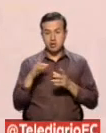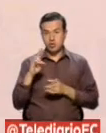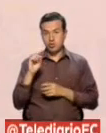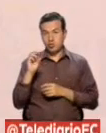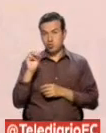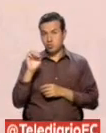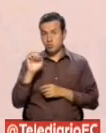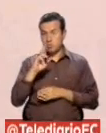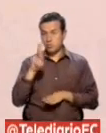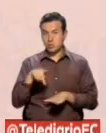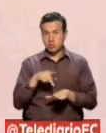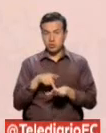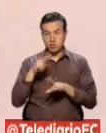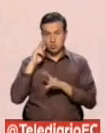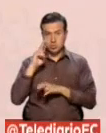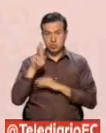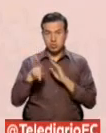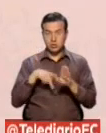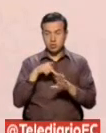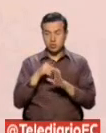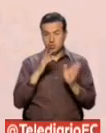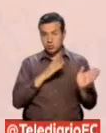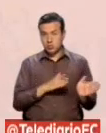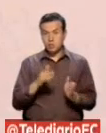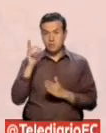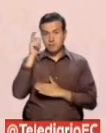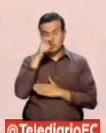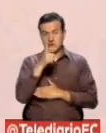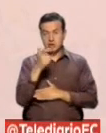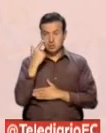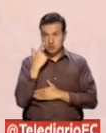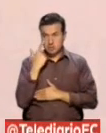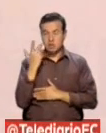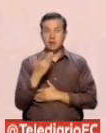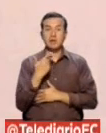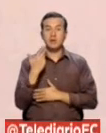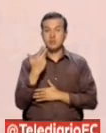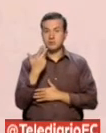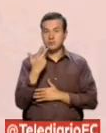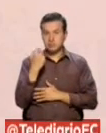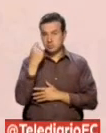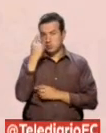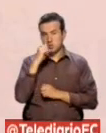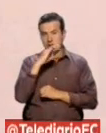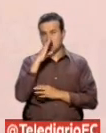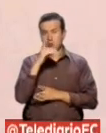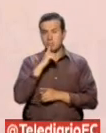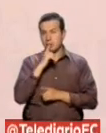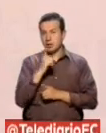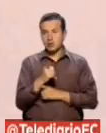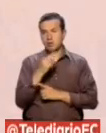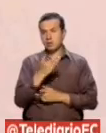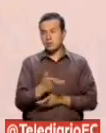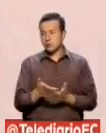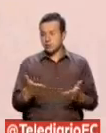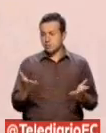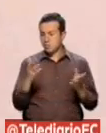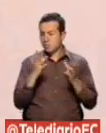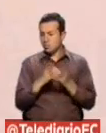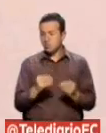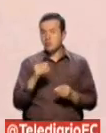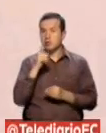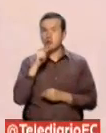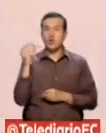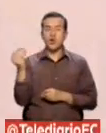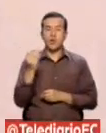peritos internacionales trabajarán con la Fiscalía para tratar de dilucidar la verdad en torno a la desaparición